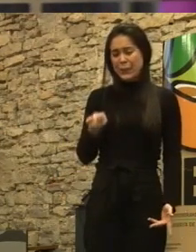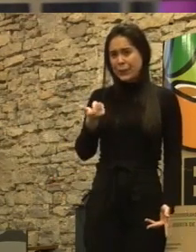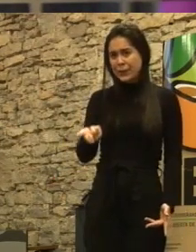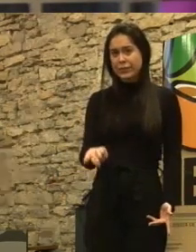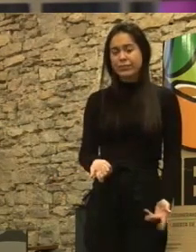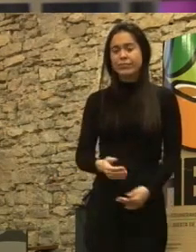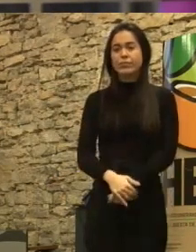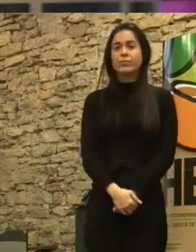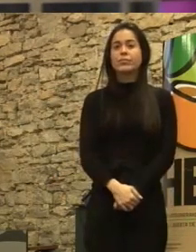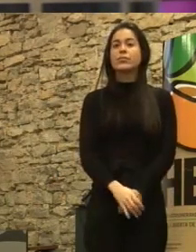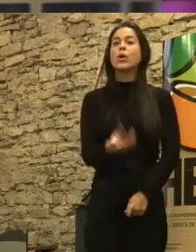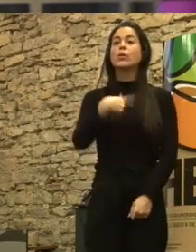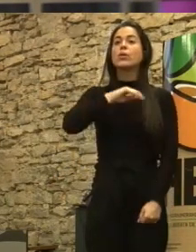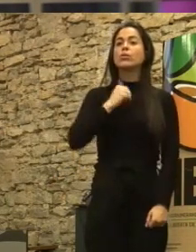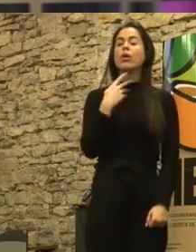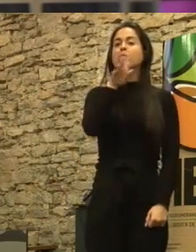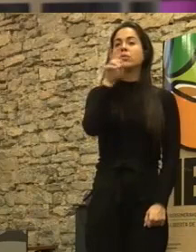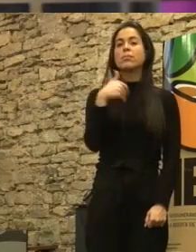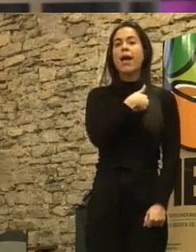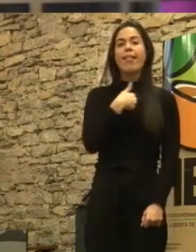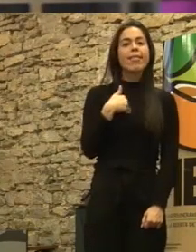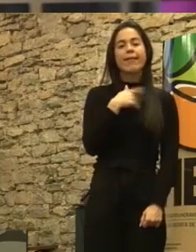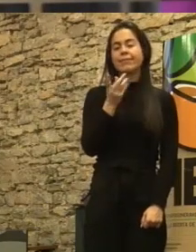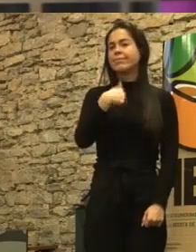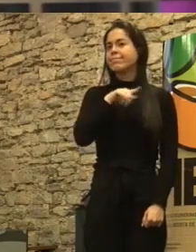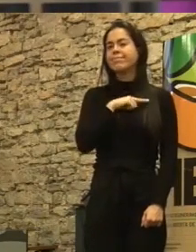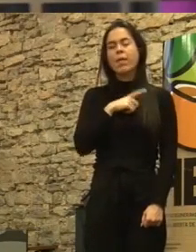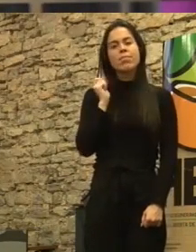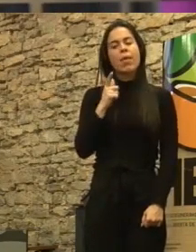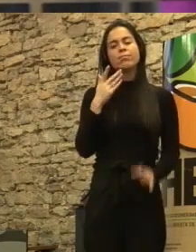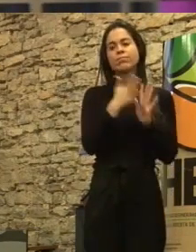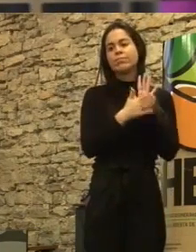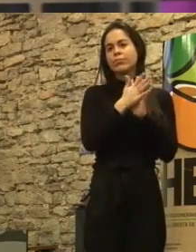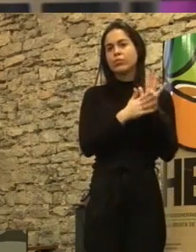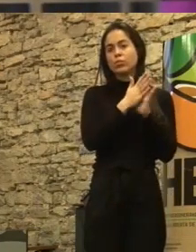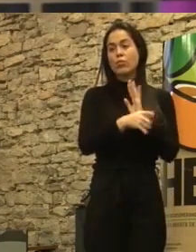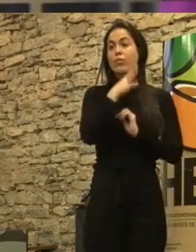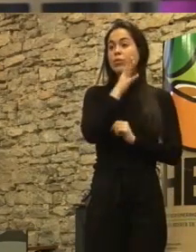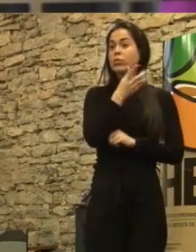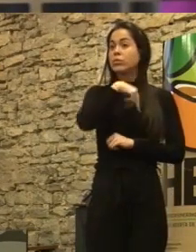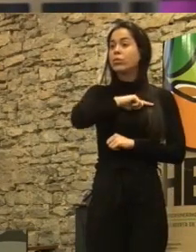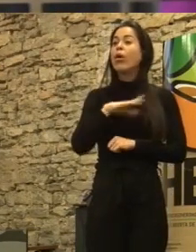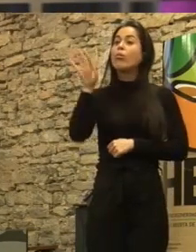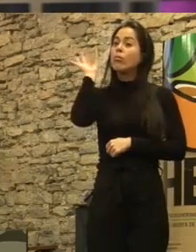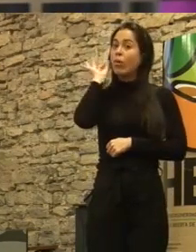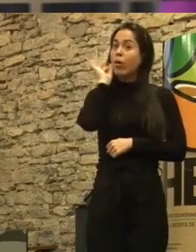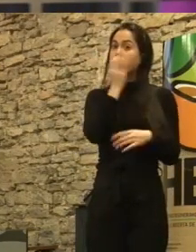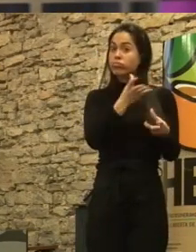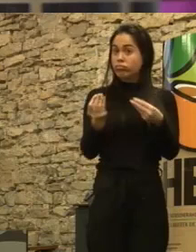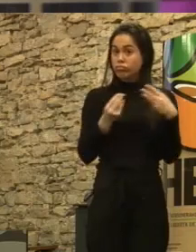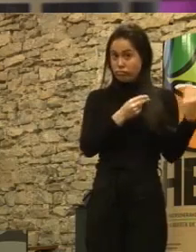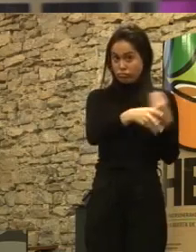género lo tenemos siempre muy presente, y lo tenemos muy presente porque tenemos unas mujeres que son